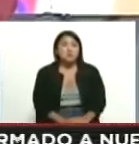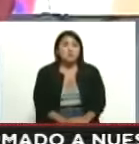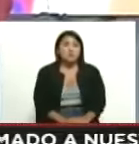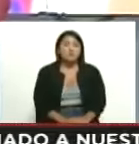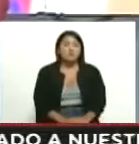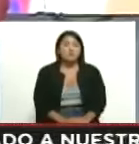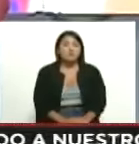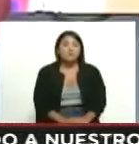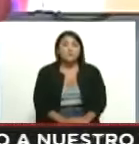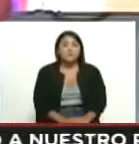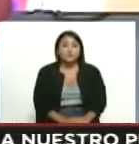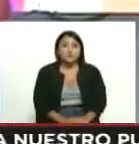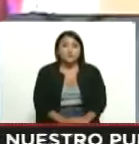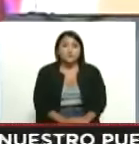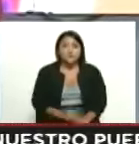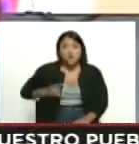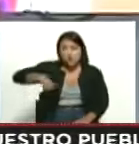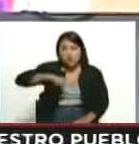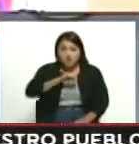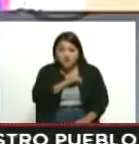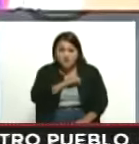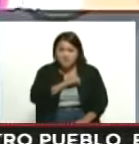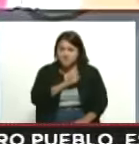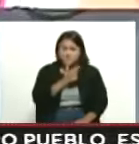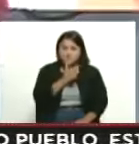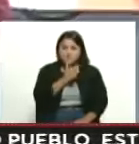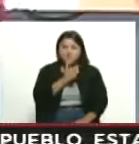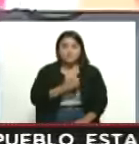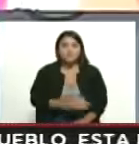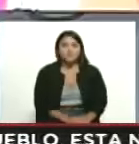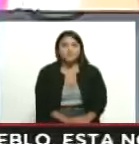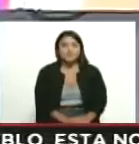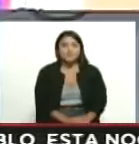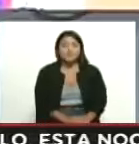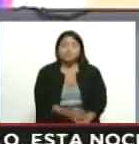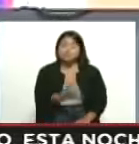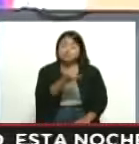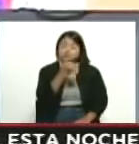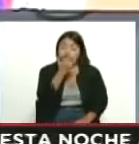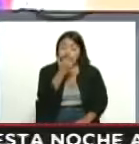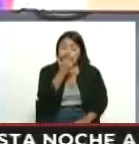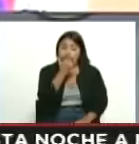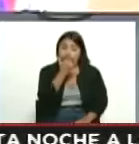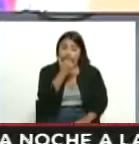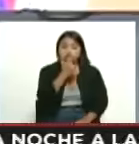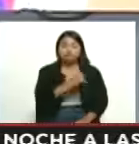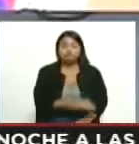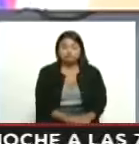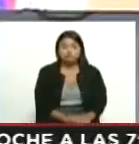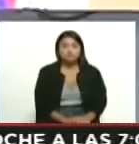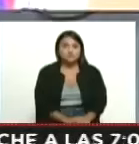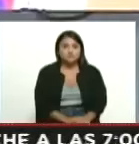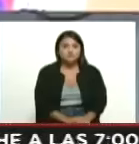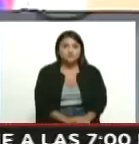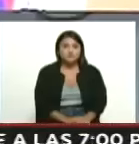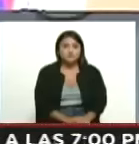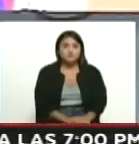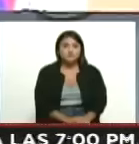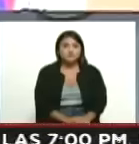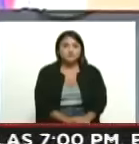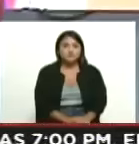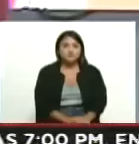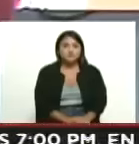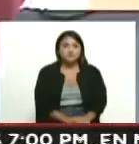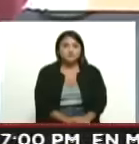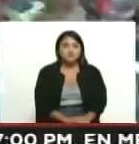calle pensando que nosotros le tenemos miedo. Están muy equivocados y muy equivocadas. Es